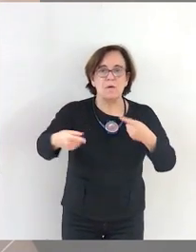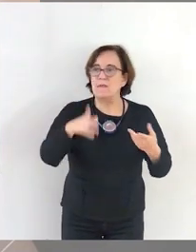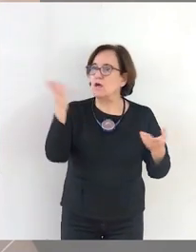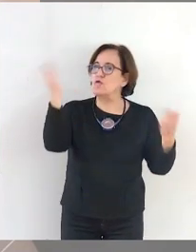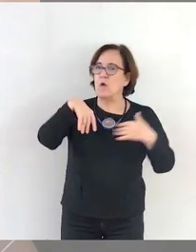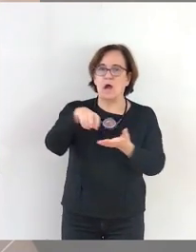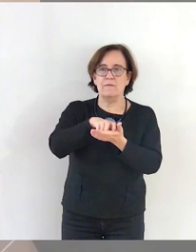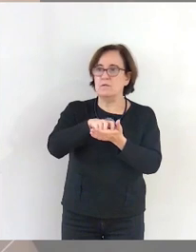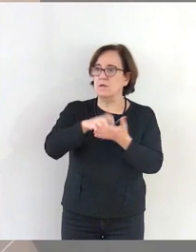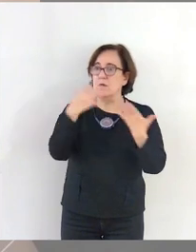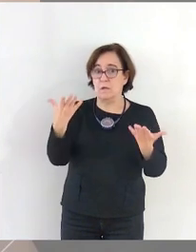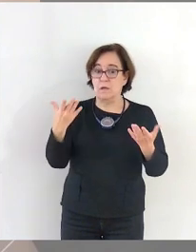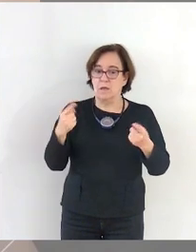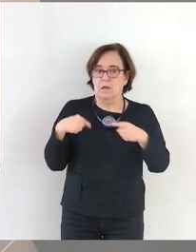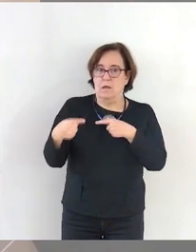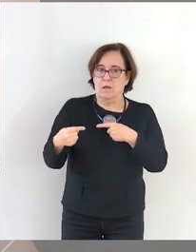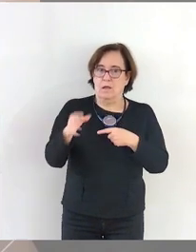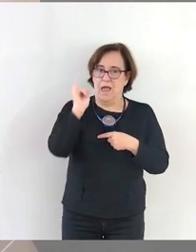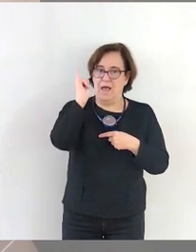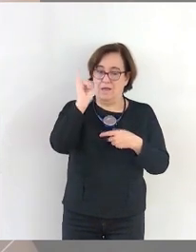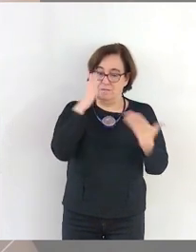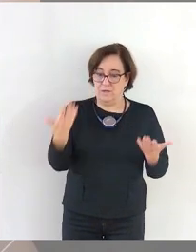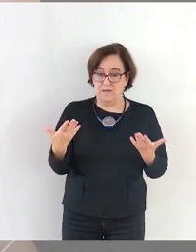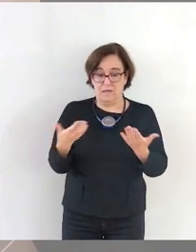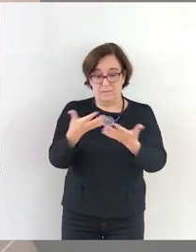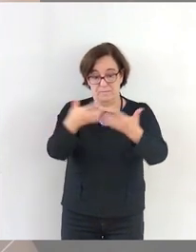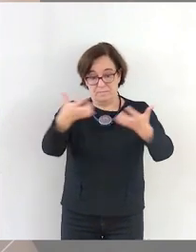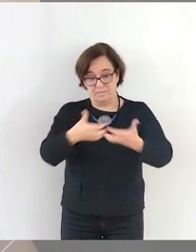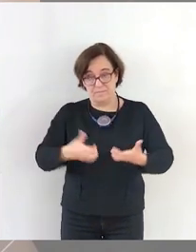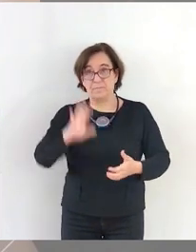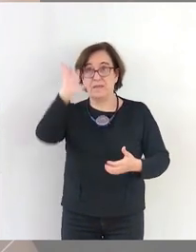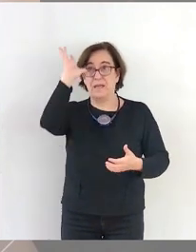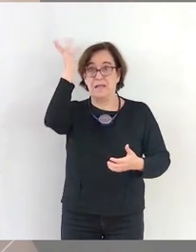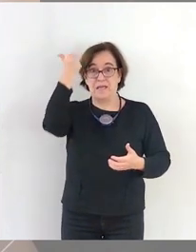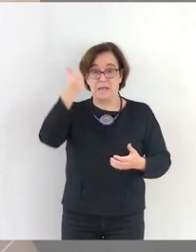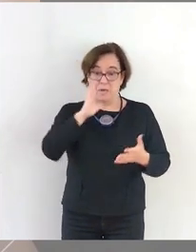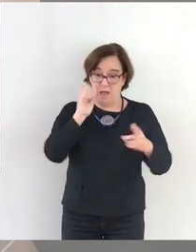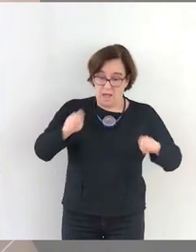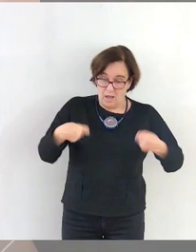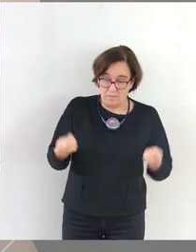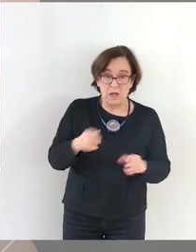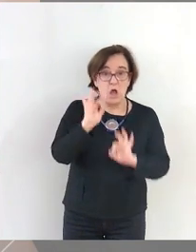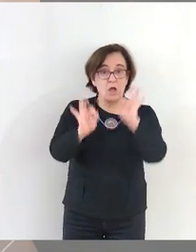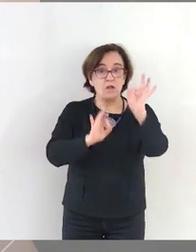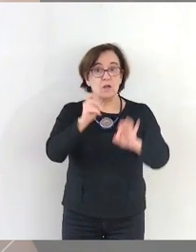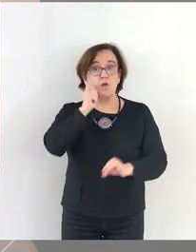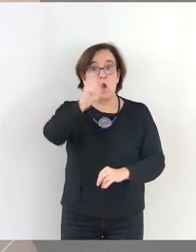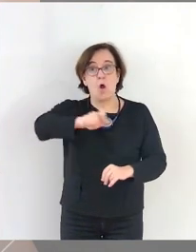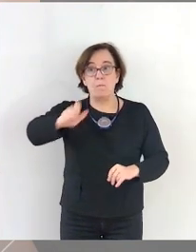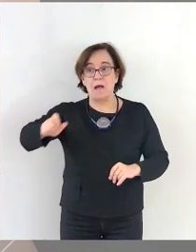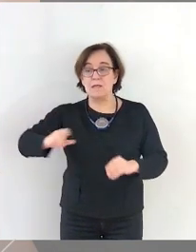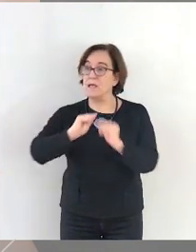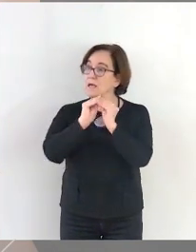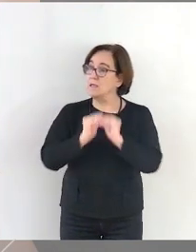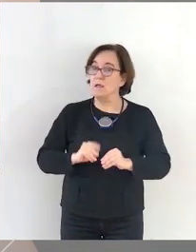lugar a dudas sobre su trascendencia la carta sobre el clima y el medio ambiente para organizaciones humanitarias